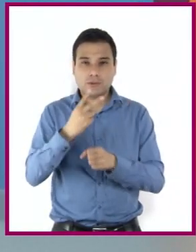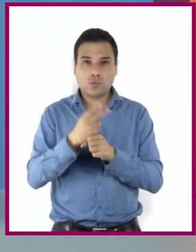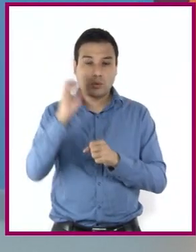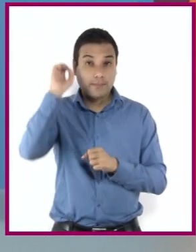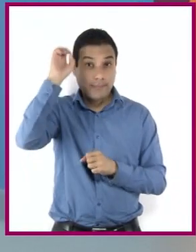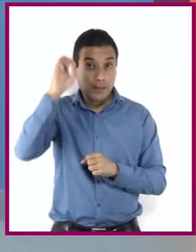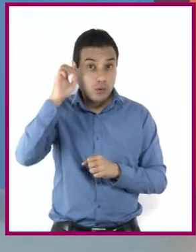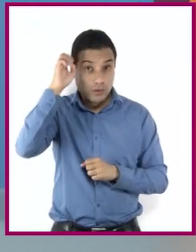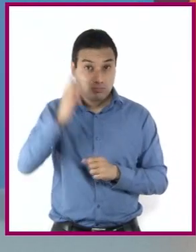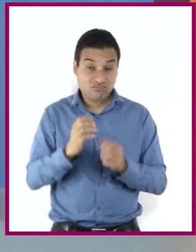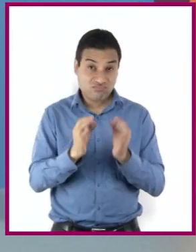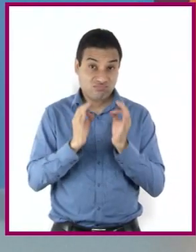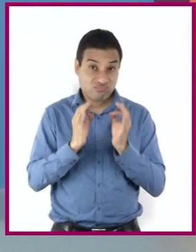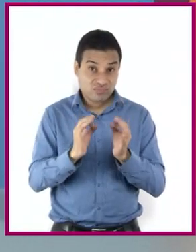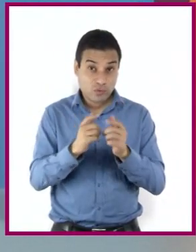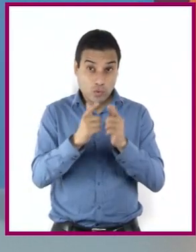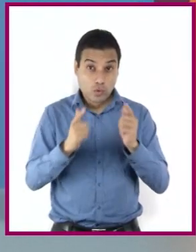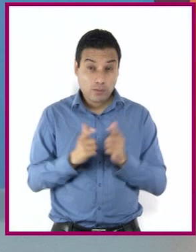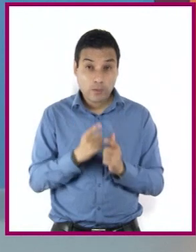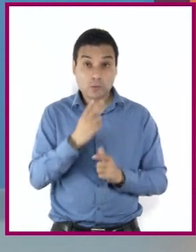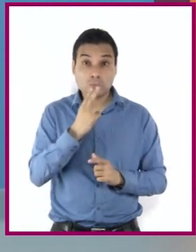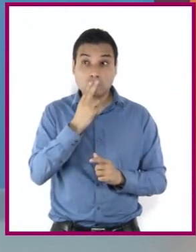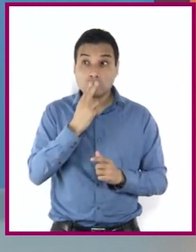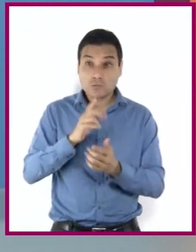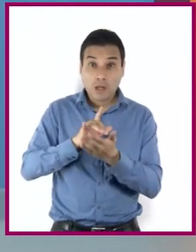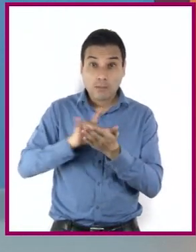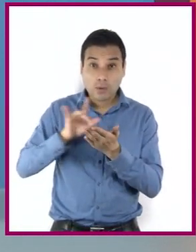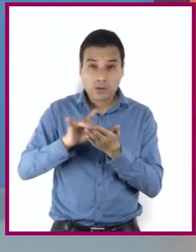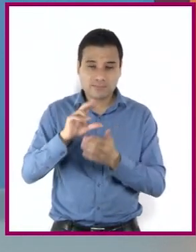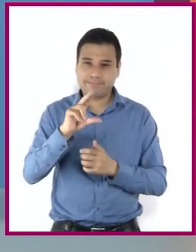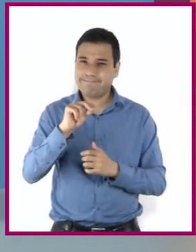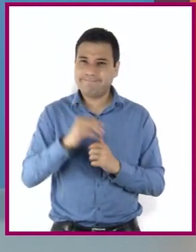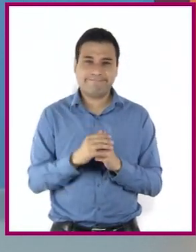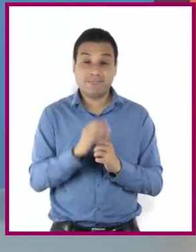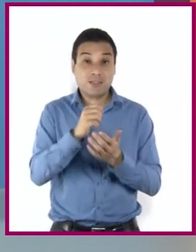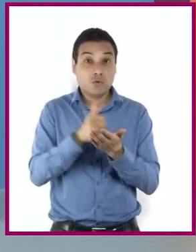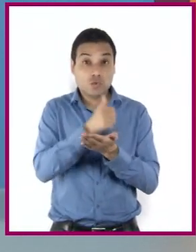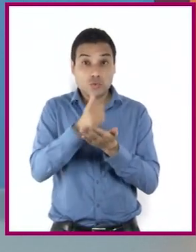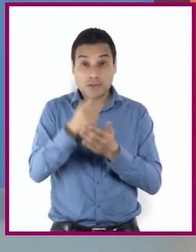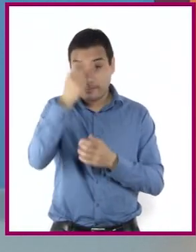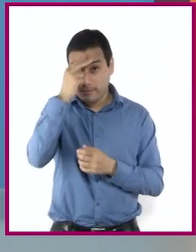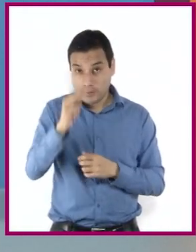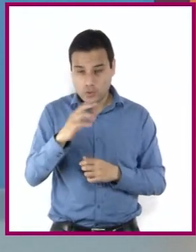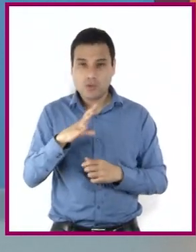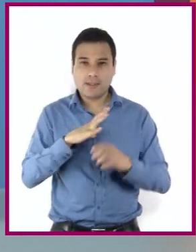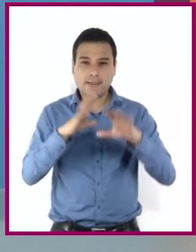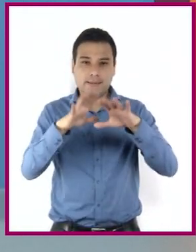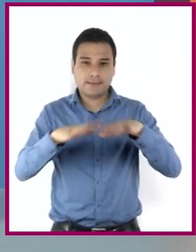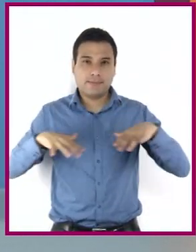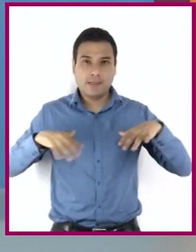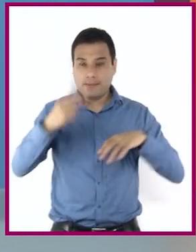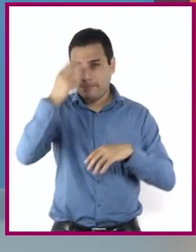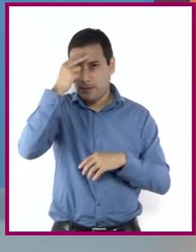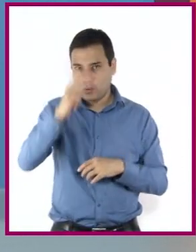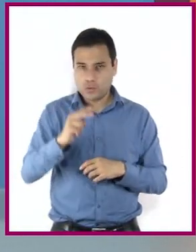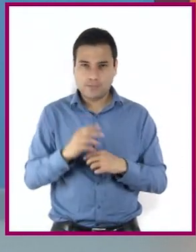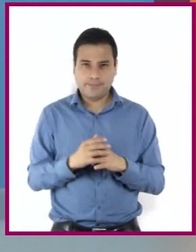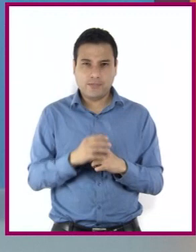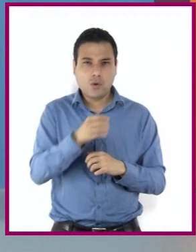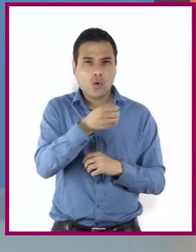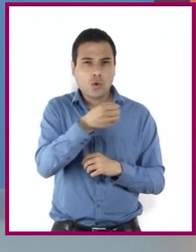cumplió las expectativas de los conservadores. En la Ciudad de México, una asamblea de mexicanos, pero organizada por